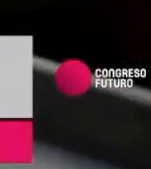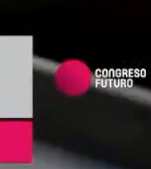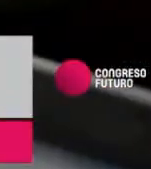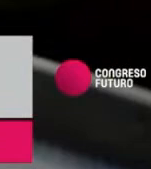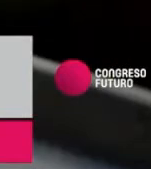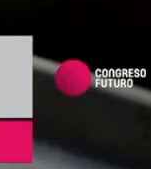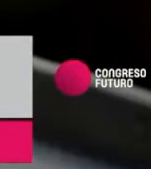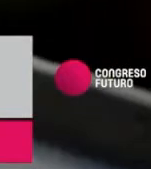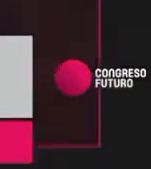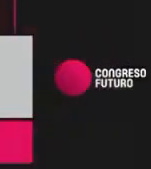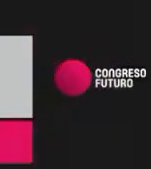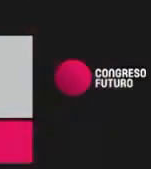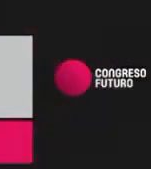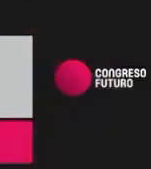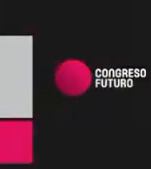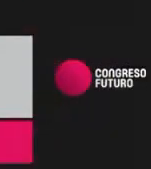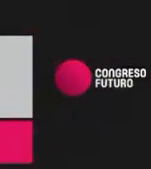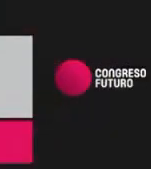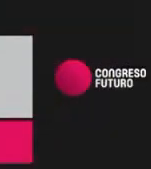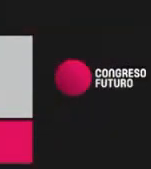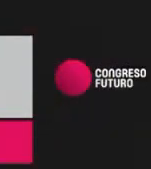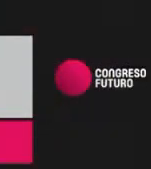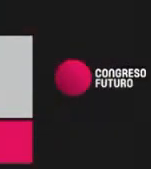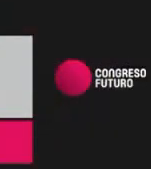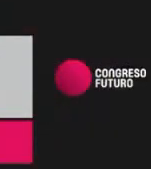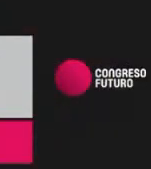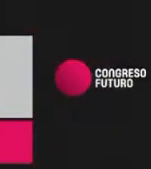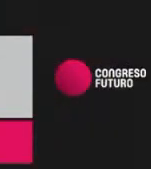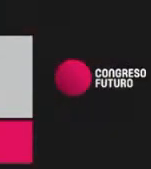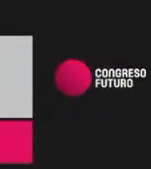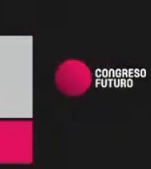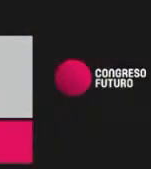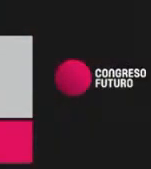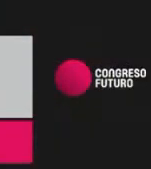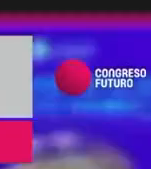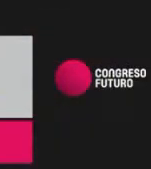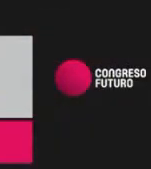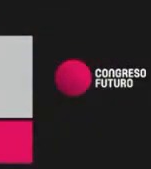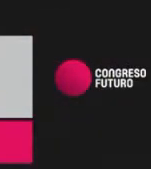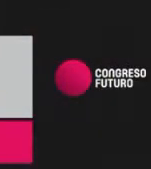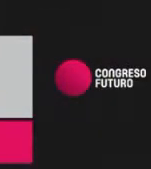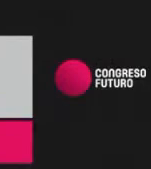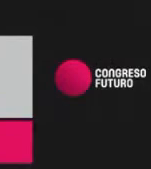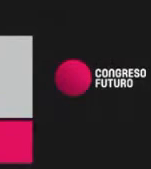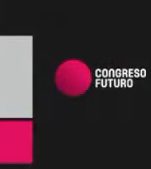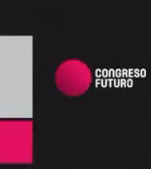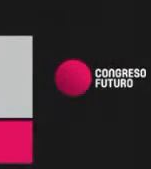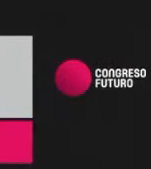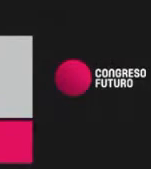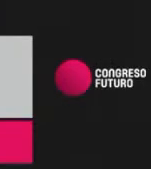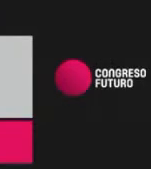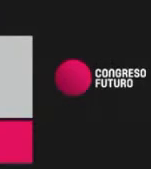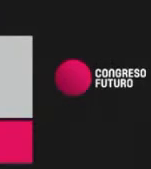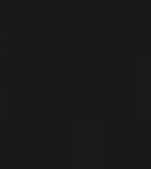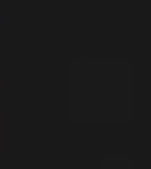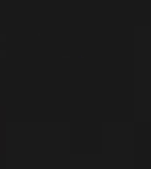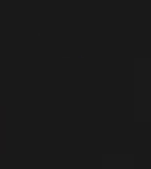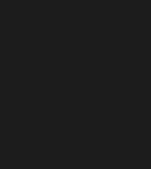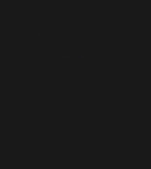comisión. El libro que reunirá el trabajo de 12 años estará listo este verano y toda la info y de libre acceso a través